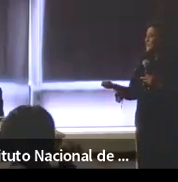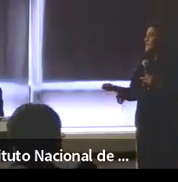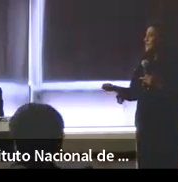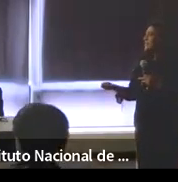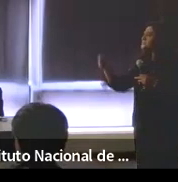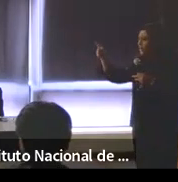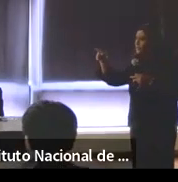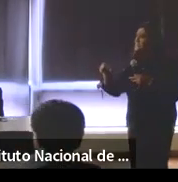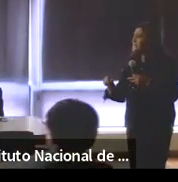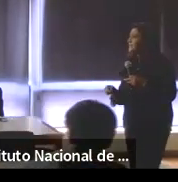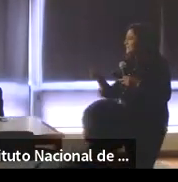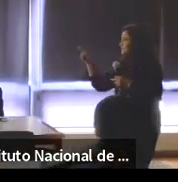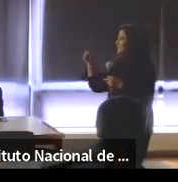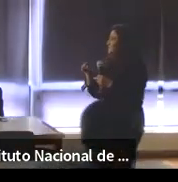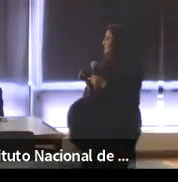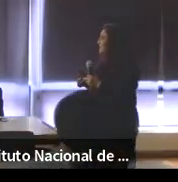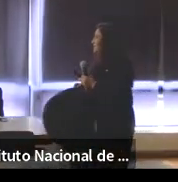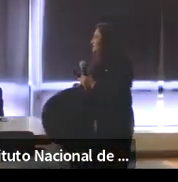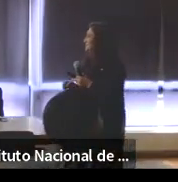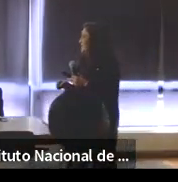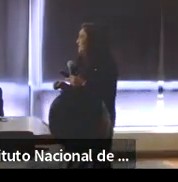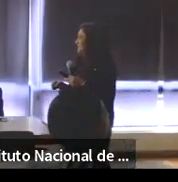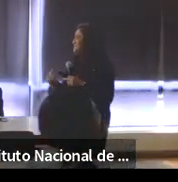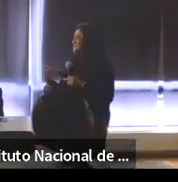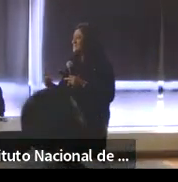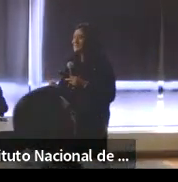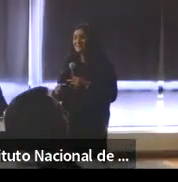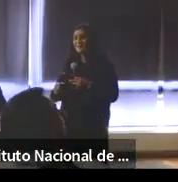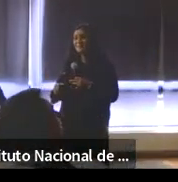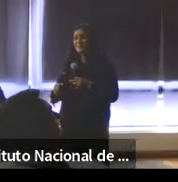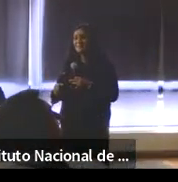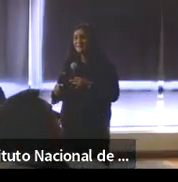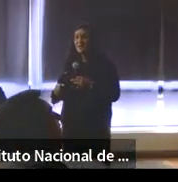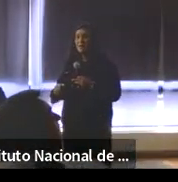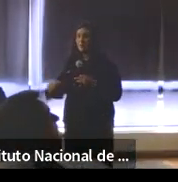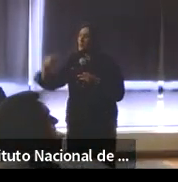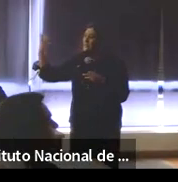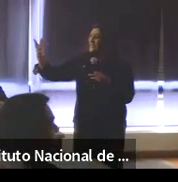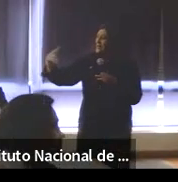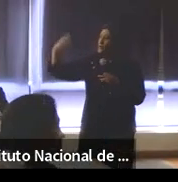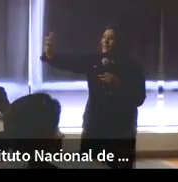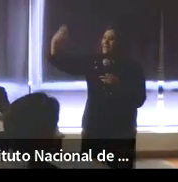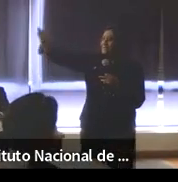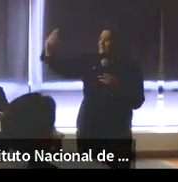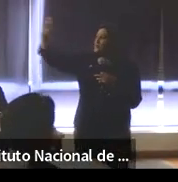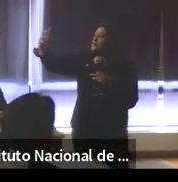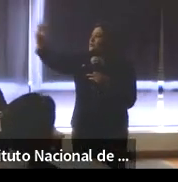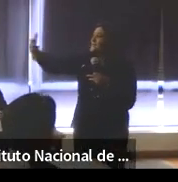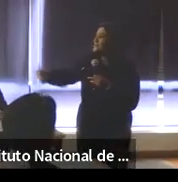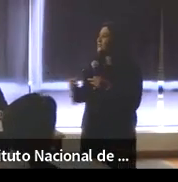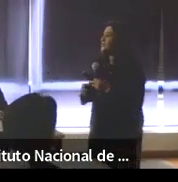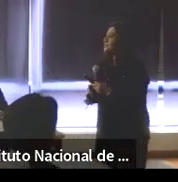no hay escuela para padres ahora sí en las escuelas hay algunas hay algunas escuelas para padres pero por qué logras